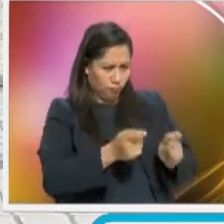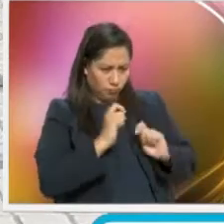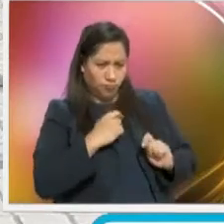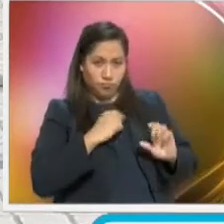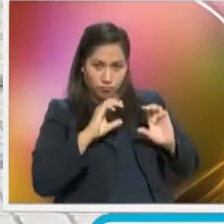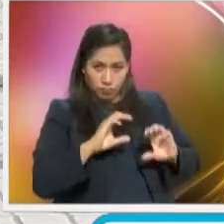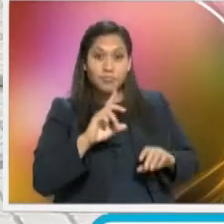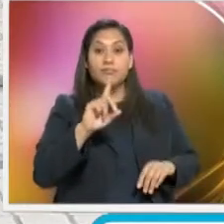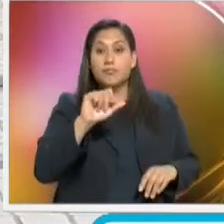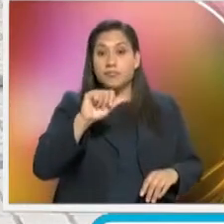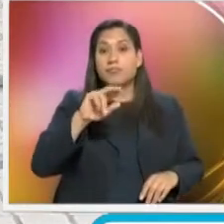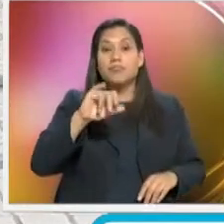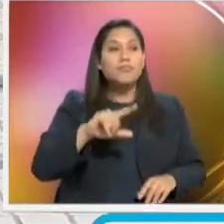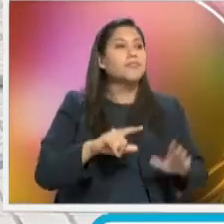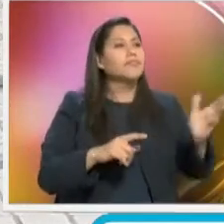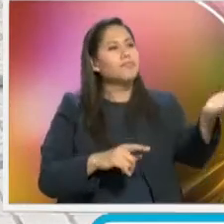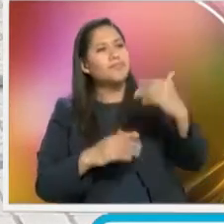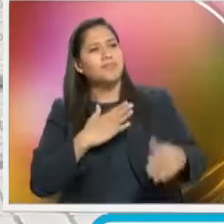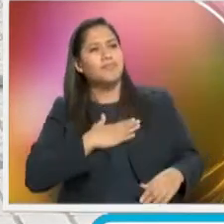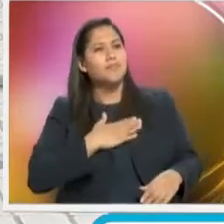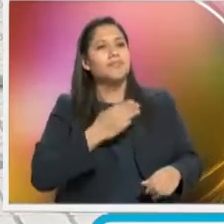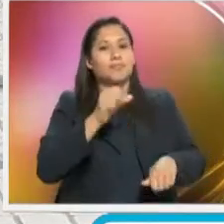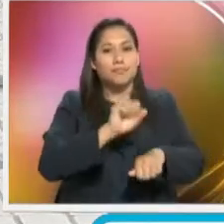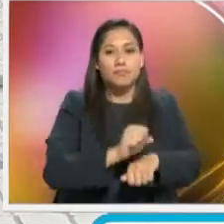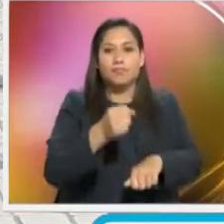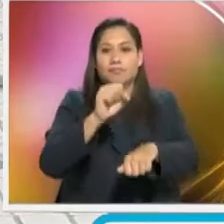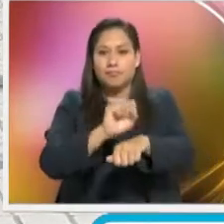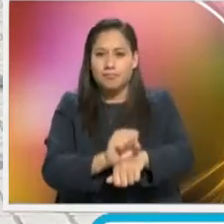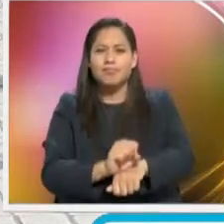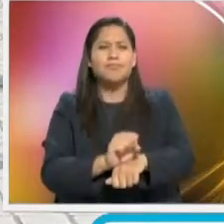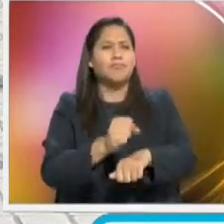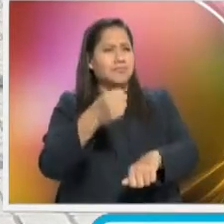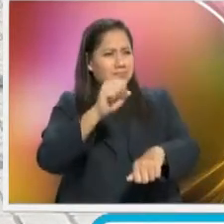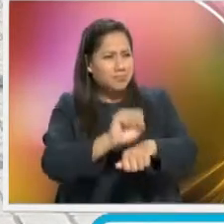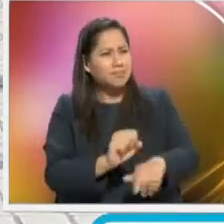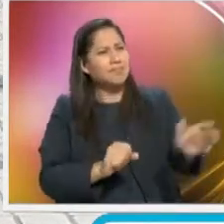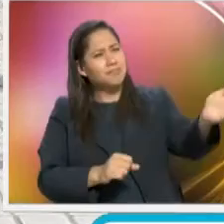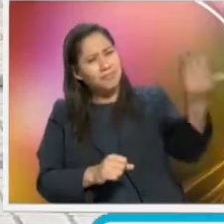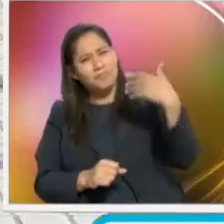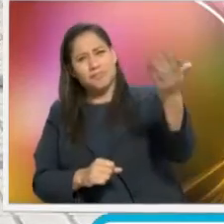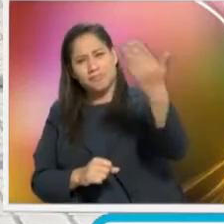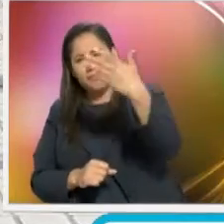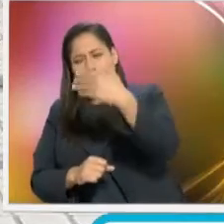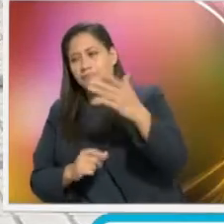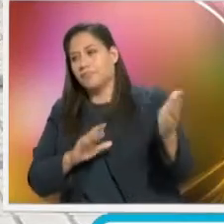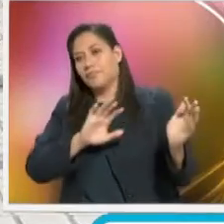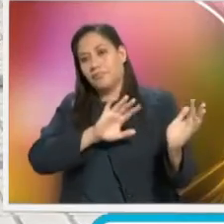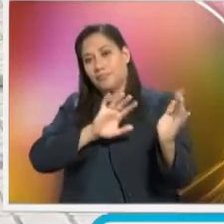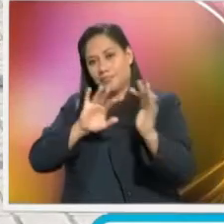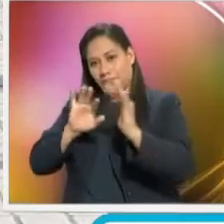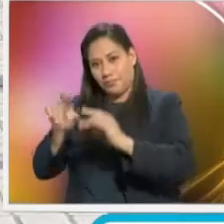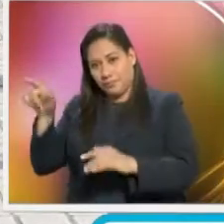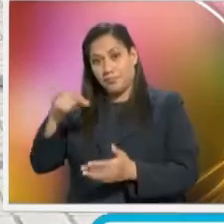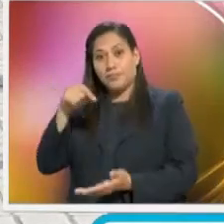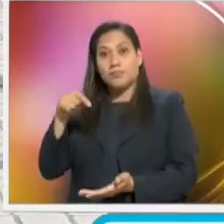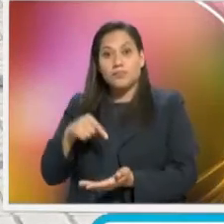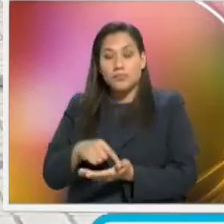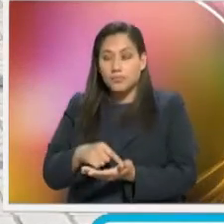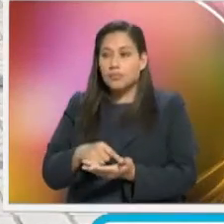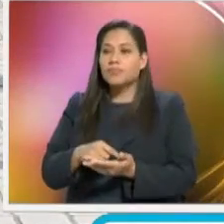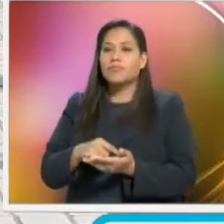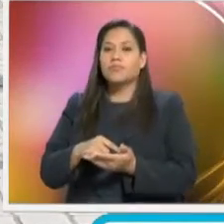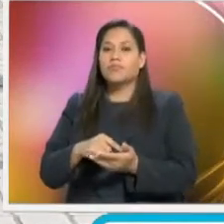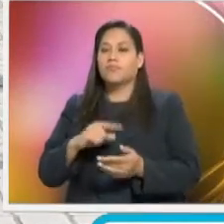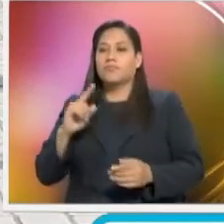así Daniela se dedicó durante semanas a reunir a los niños y a llevarlos a aquel lugar. Pero ¿sabe qué? Hubo una